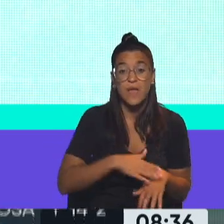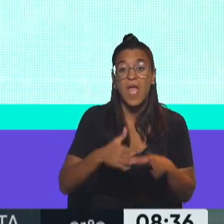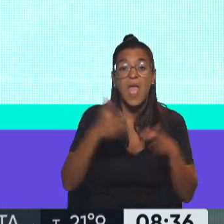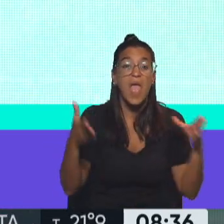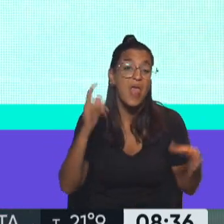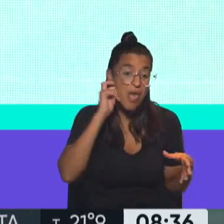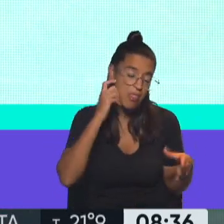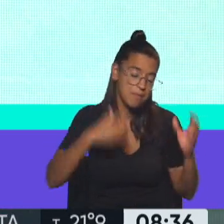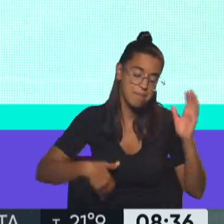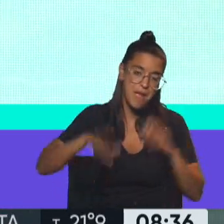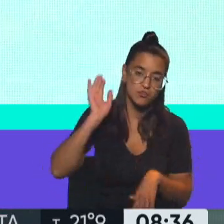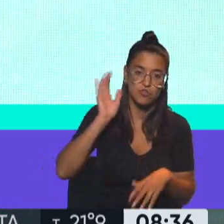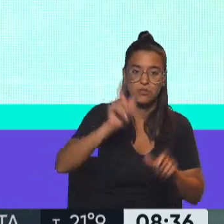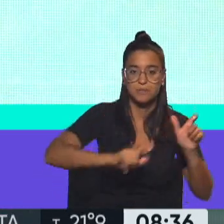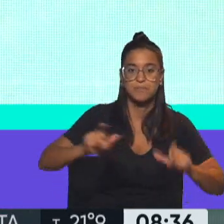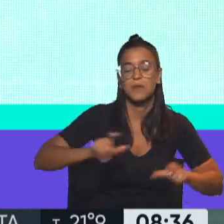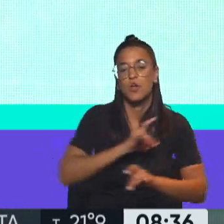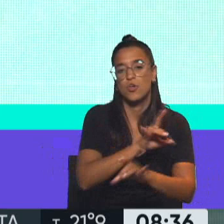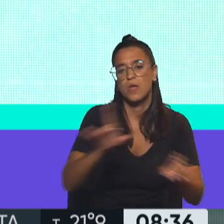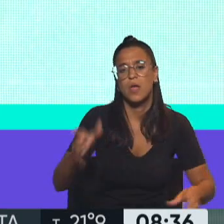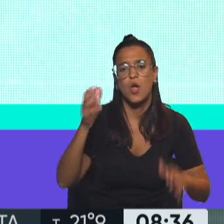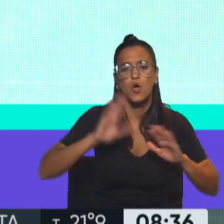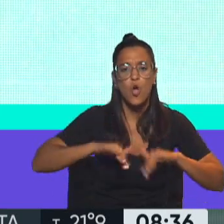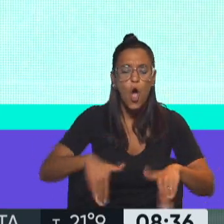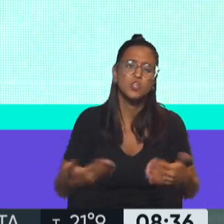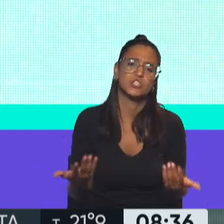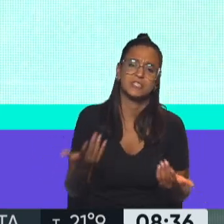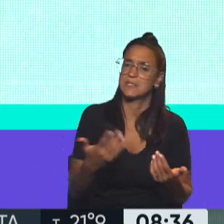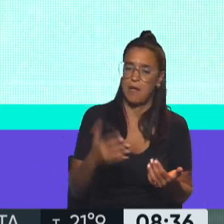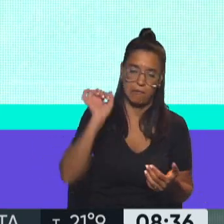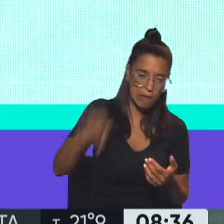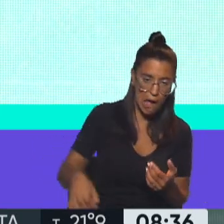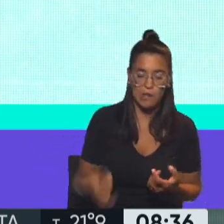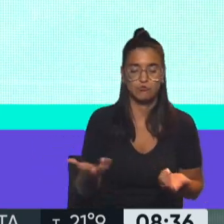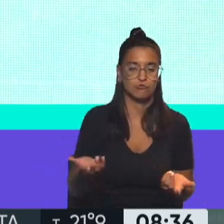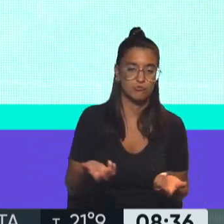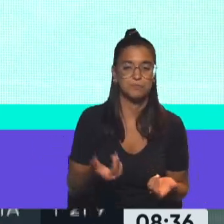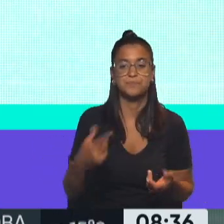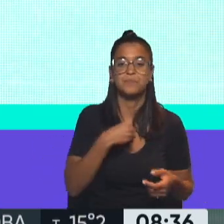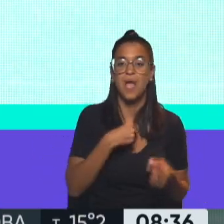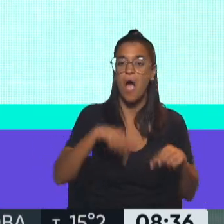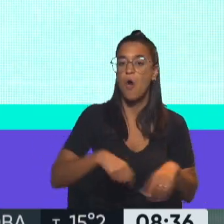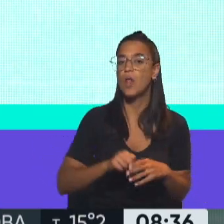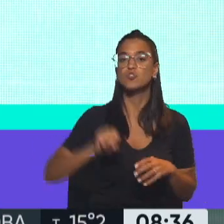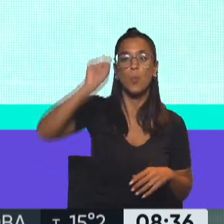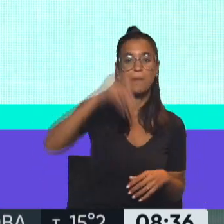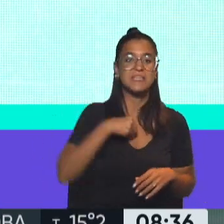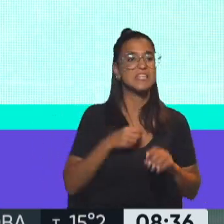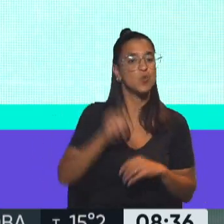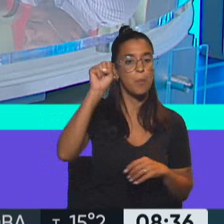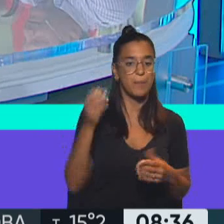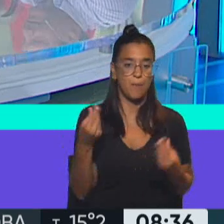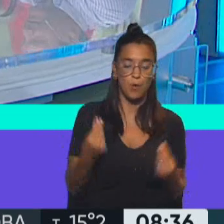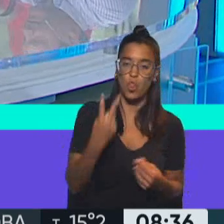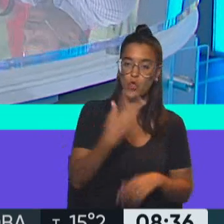gran mayoría de los pibes que se han contagiado en la costa, no le dieron ni bola. Y se sienten ahora Superman, porque en muchos casos